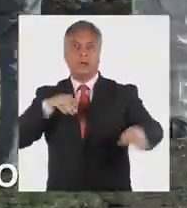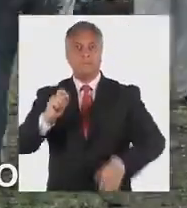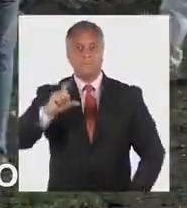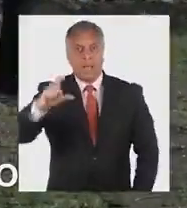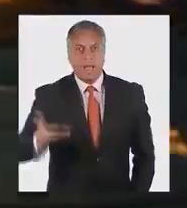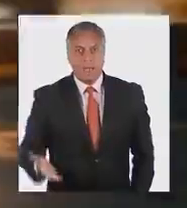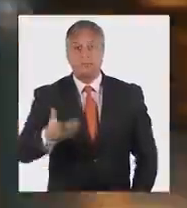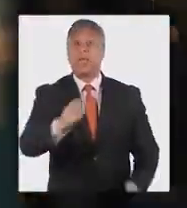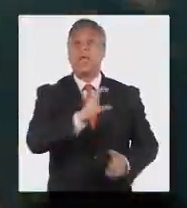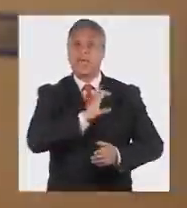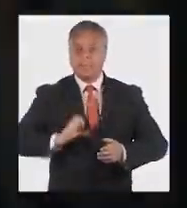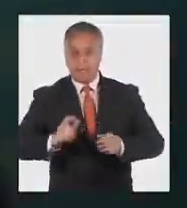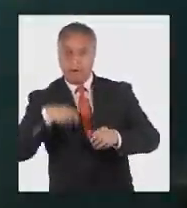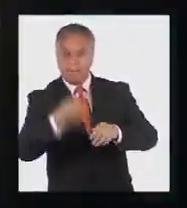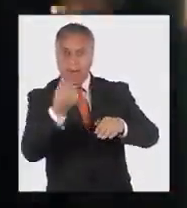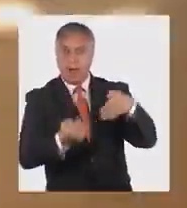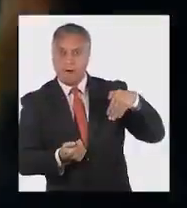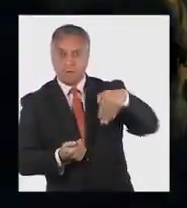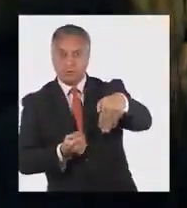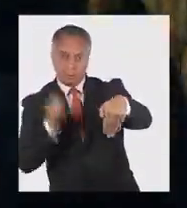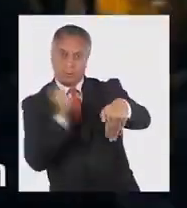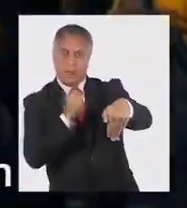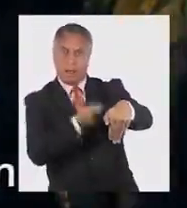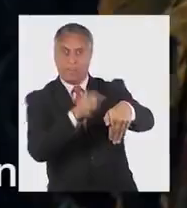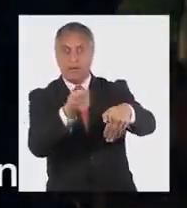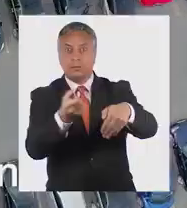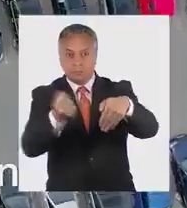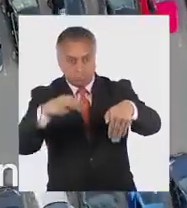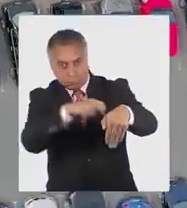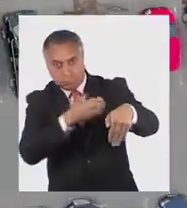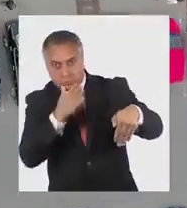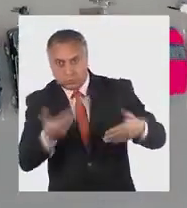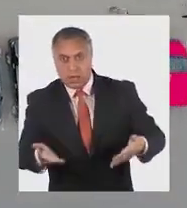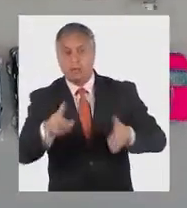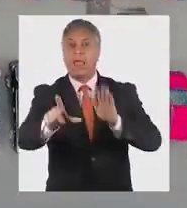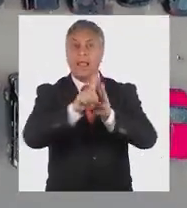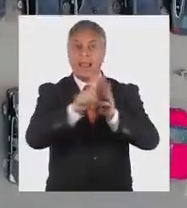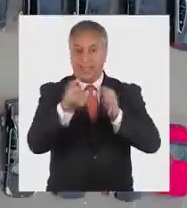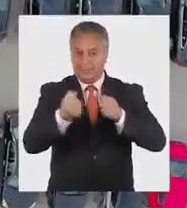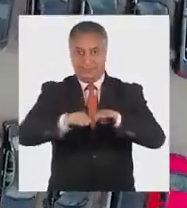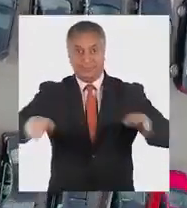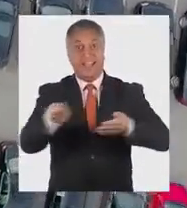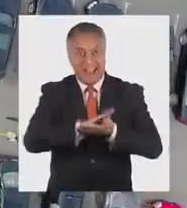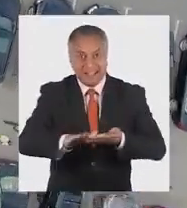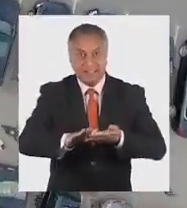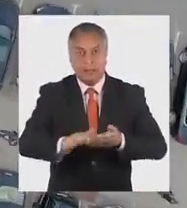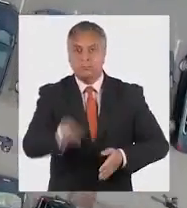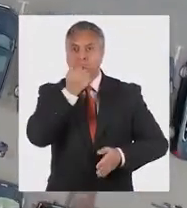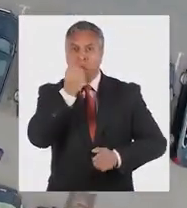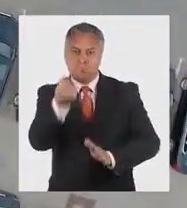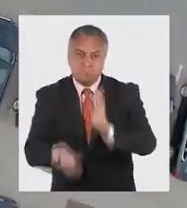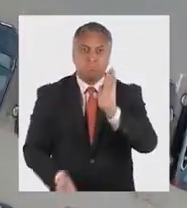estás en un taco. El Estado paga a empresas de transporte por los pasajeros que no llevan. Una ley para estacionamientos gratuitos termina